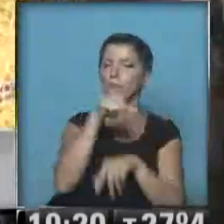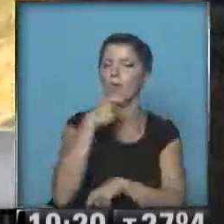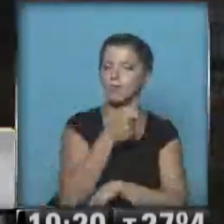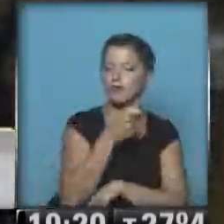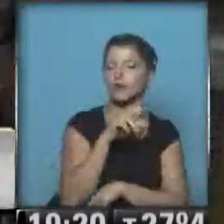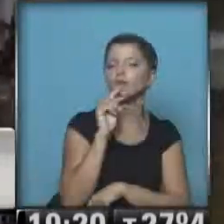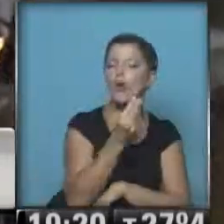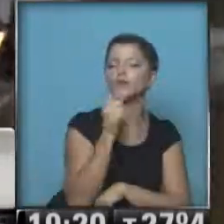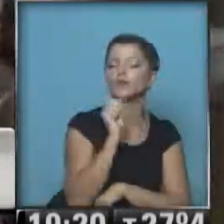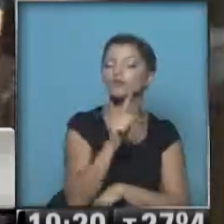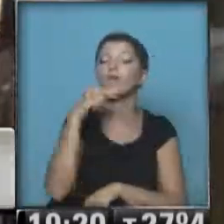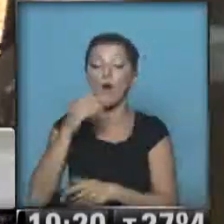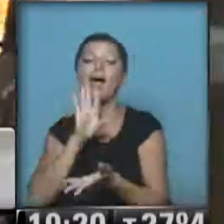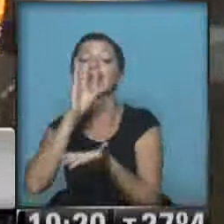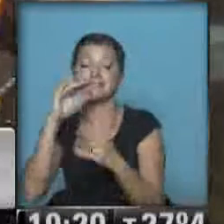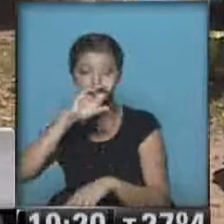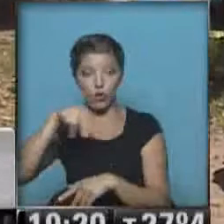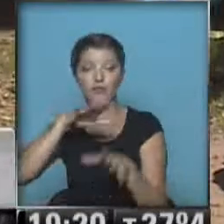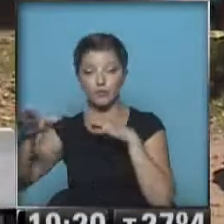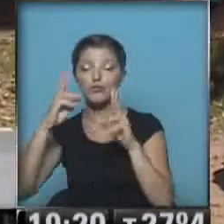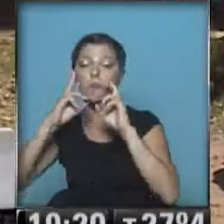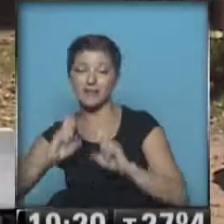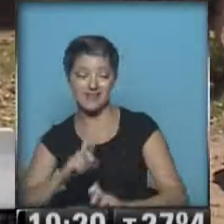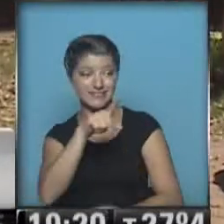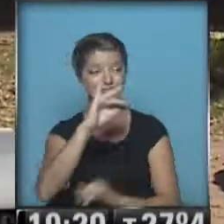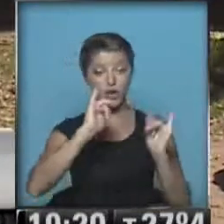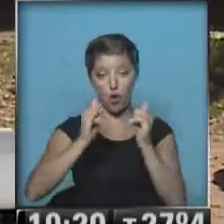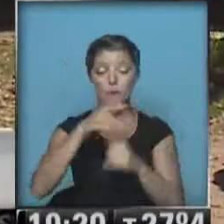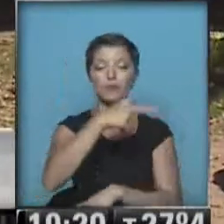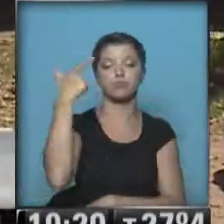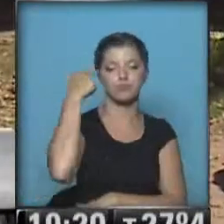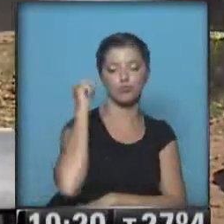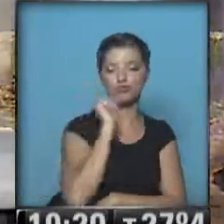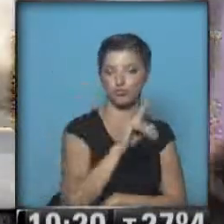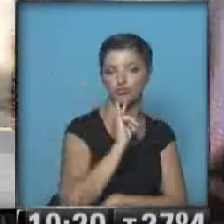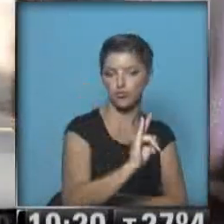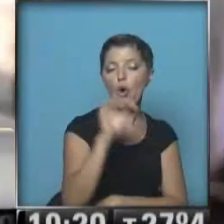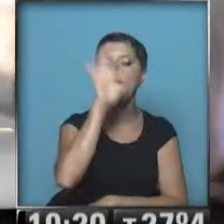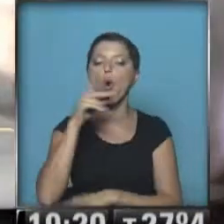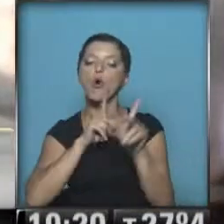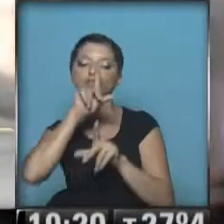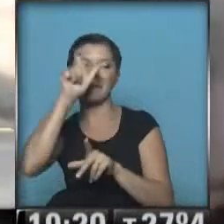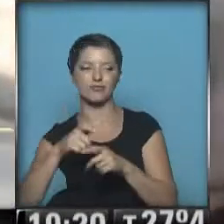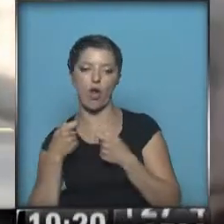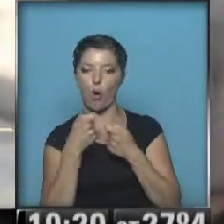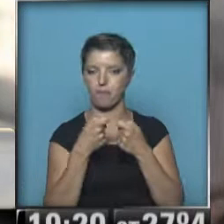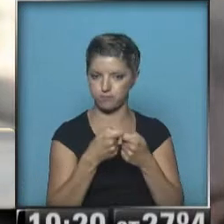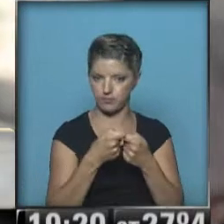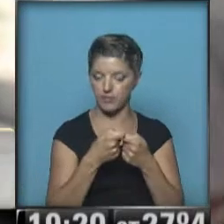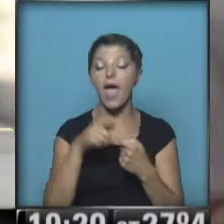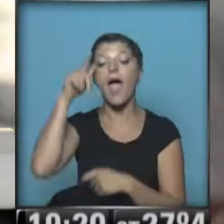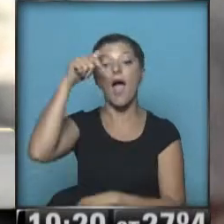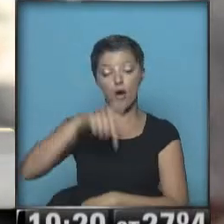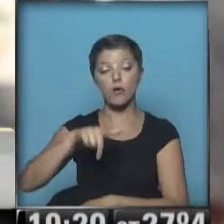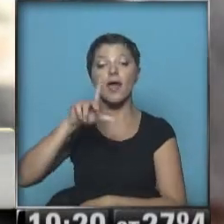aceptada como parte de la querella en la causa en que se investiga si el joven se suicidó por voluntad propia o fue obligado a hacerlo. Ahora